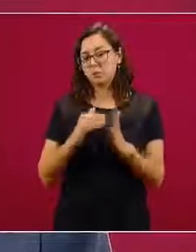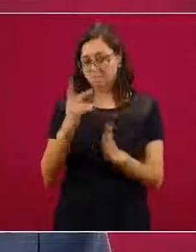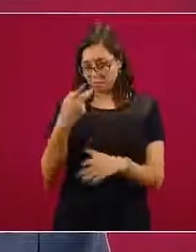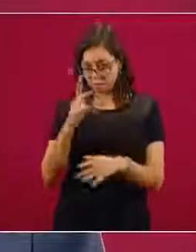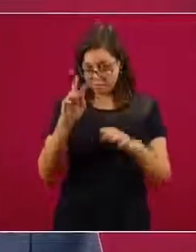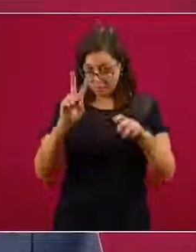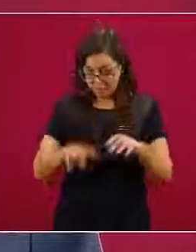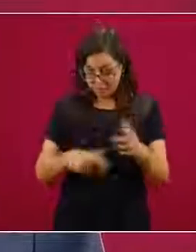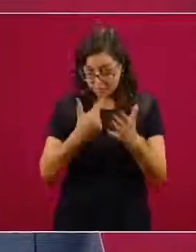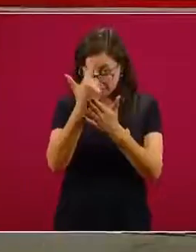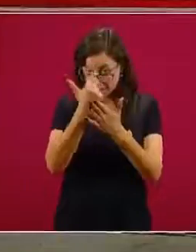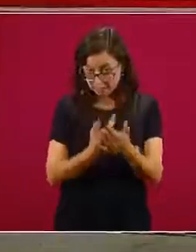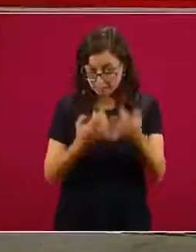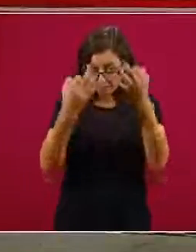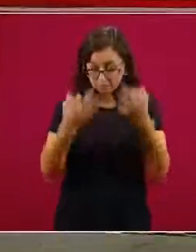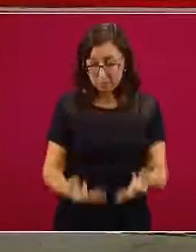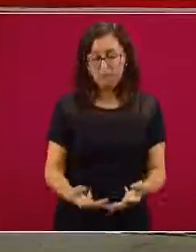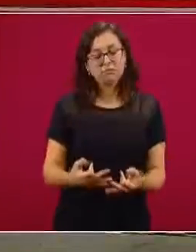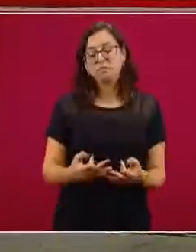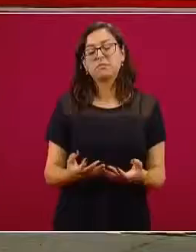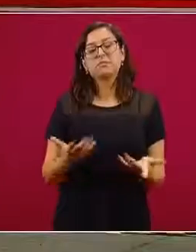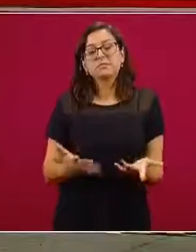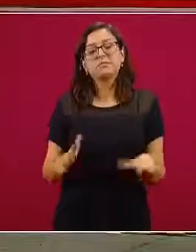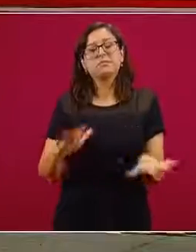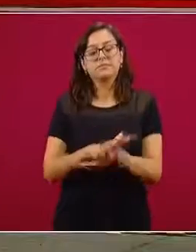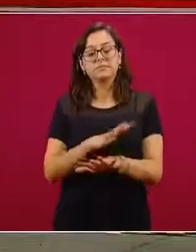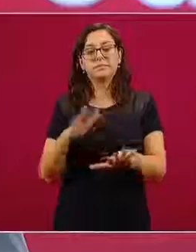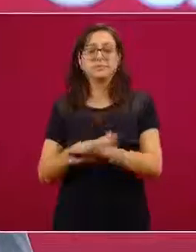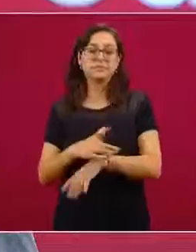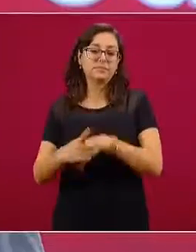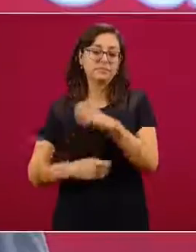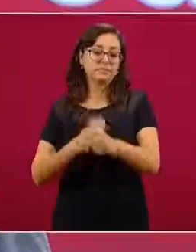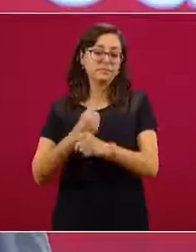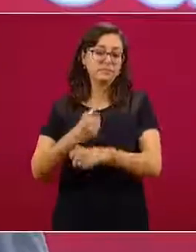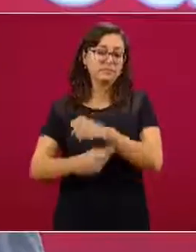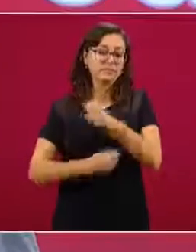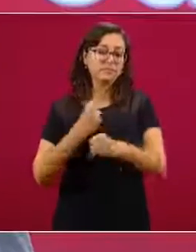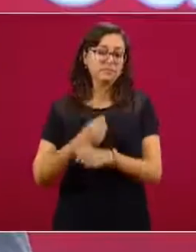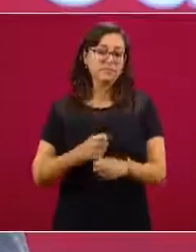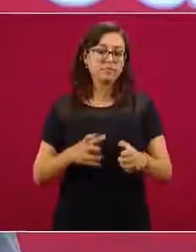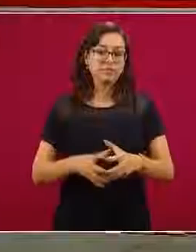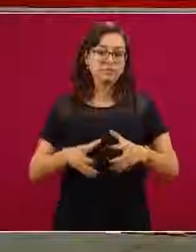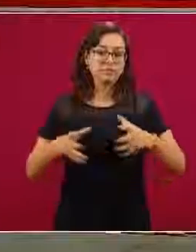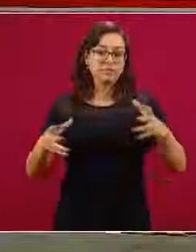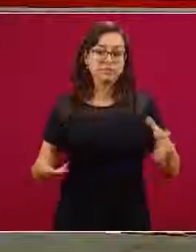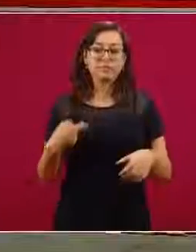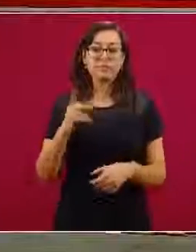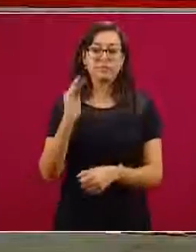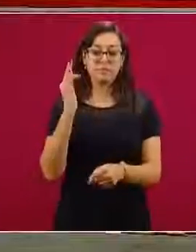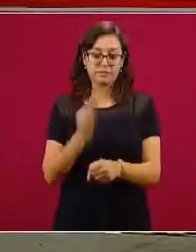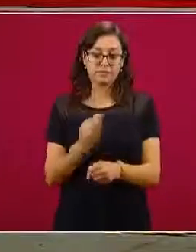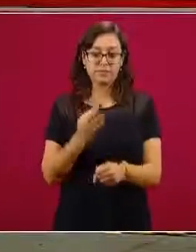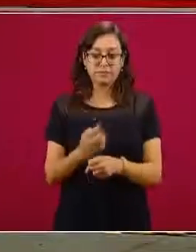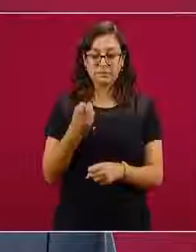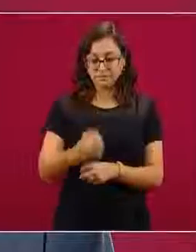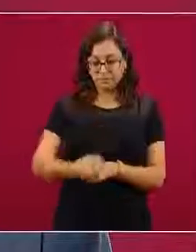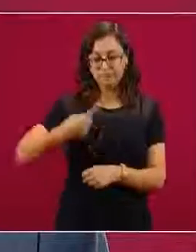preciso. Además, es un fenómeno muy dinámico que crece año con año, pero ahorita en el INSUS estamos